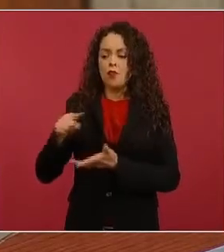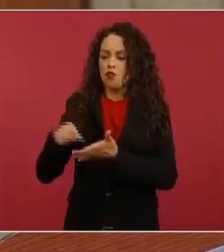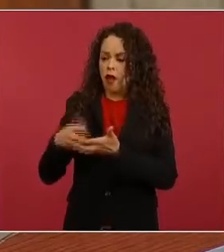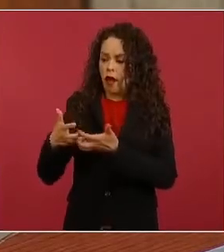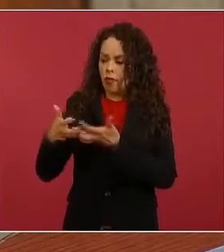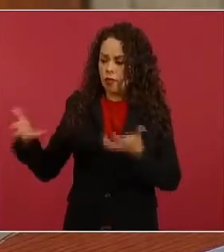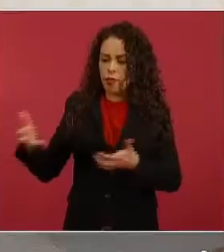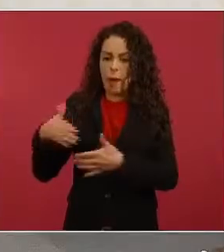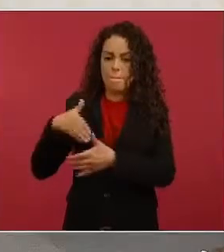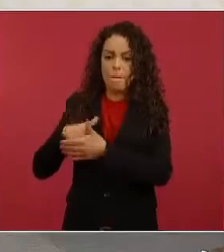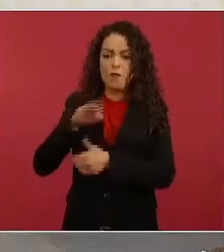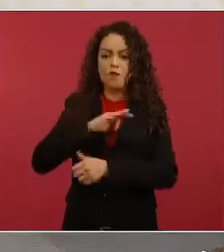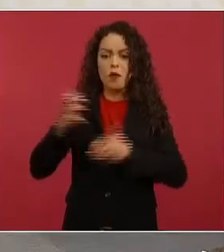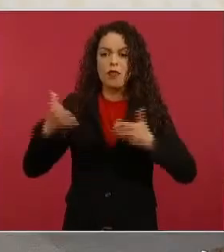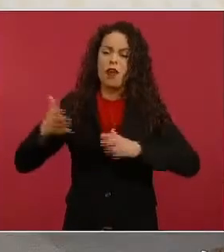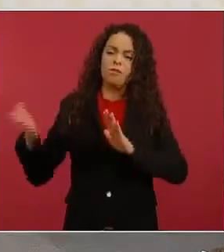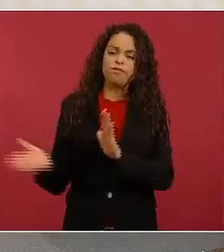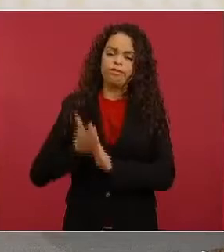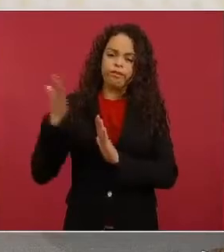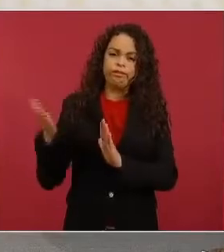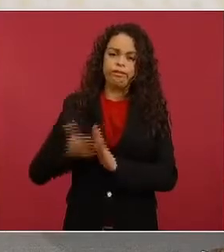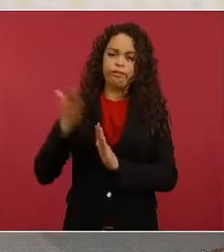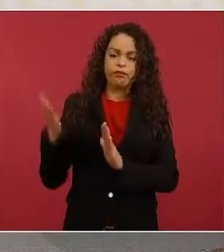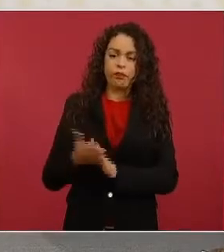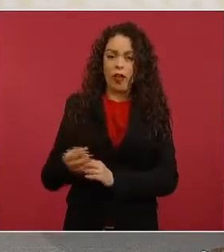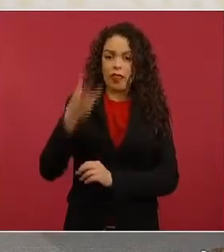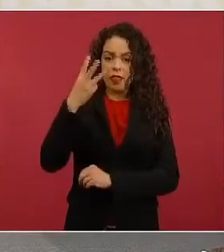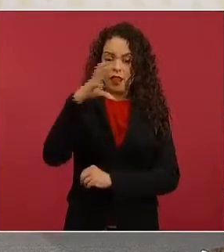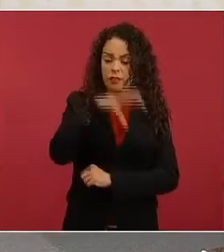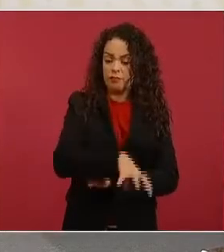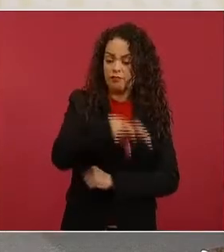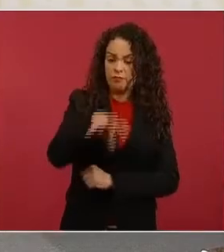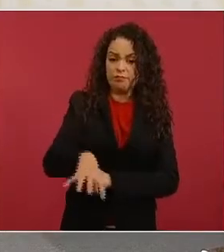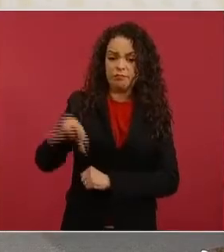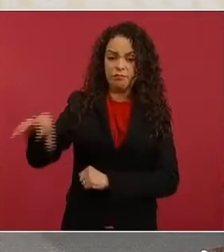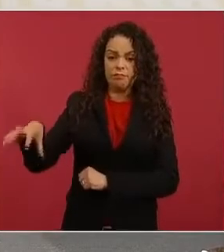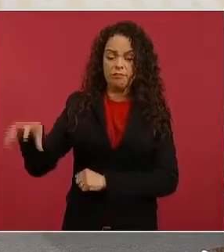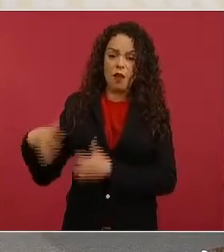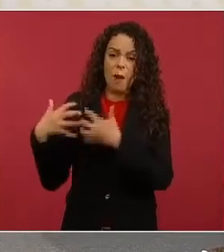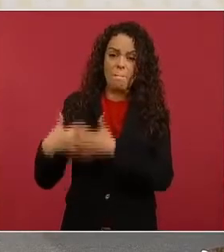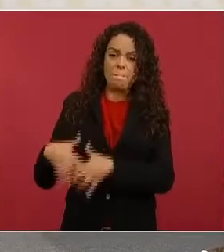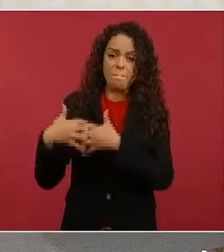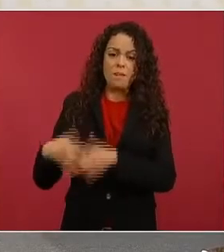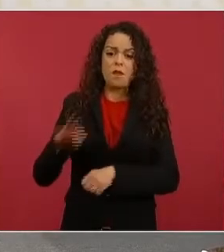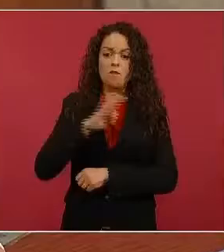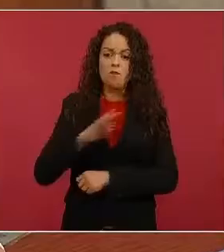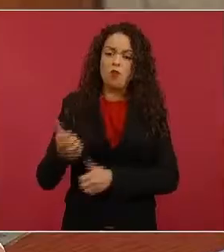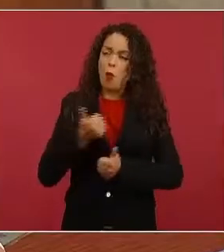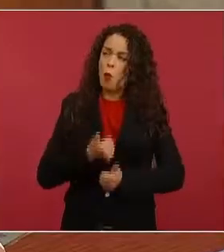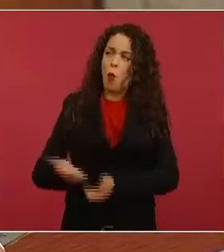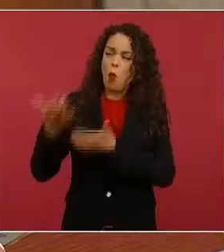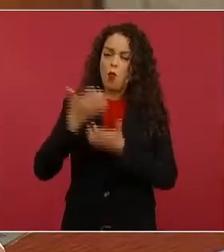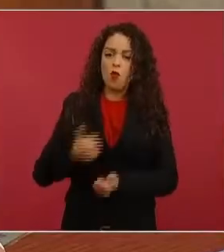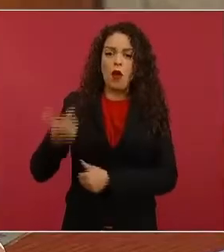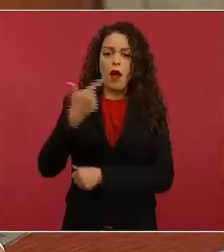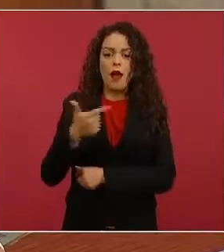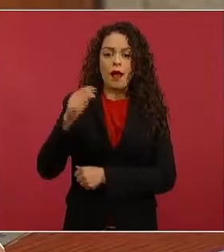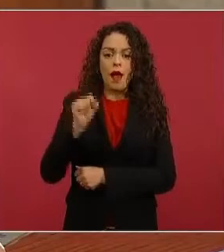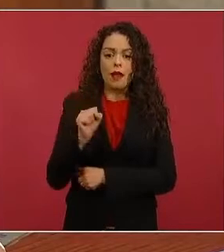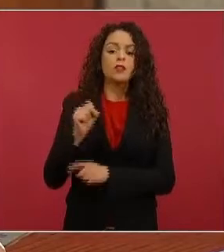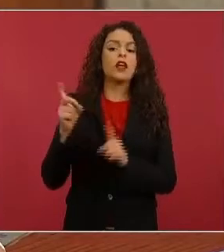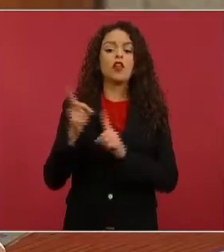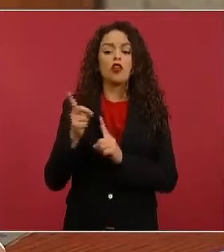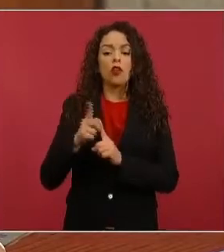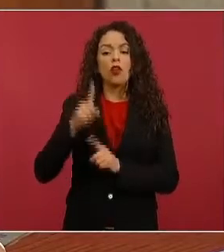construir 3 plantas de licuefacción y exportar gas a países de